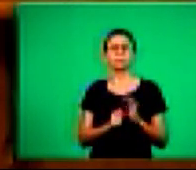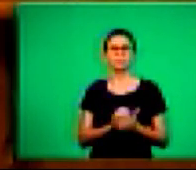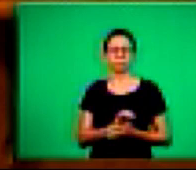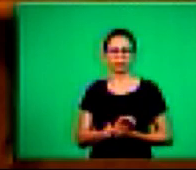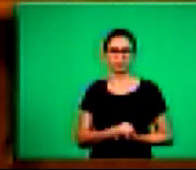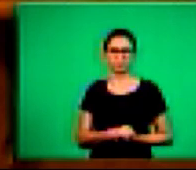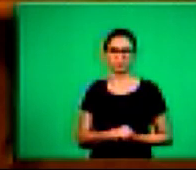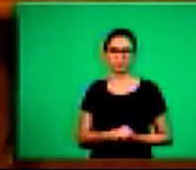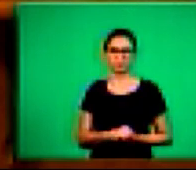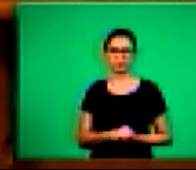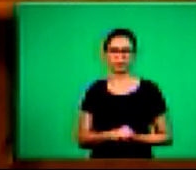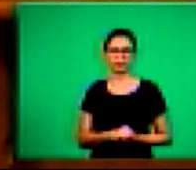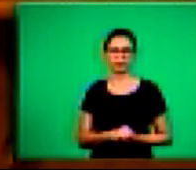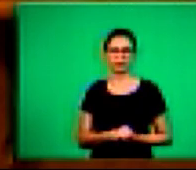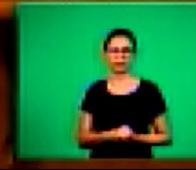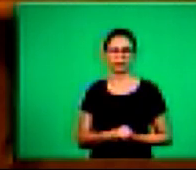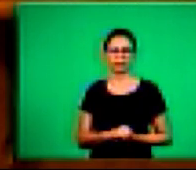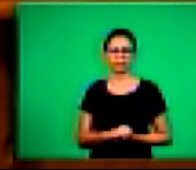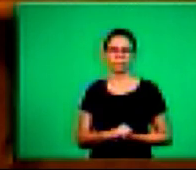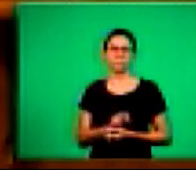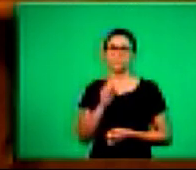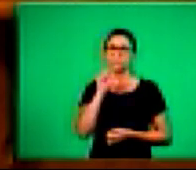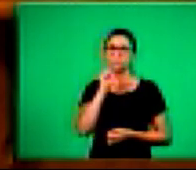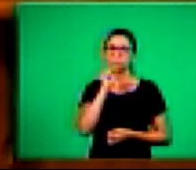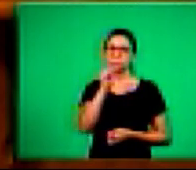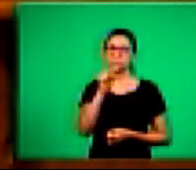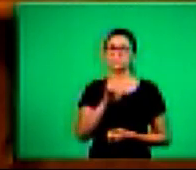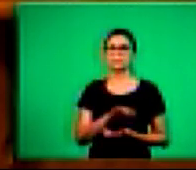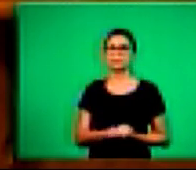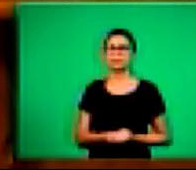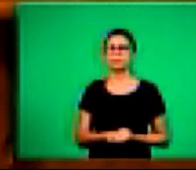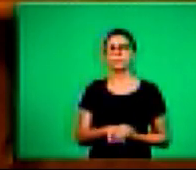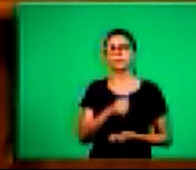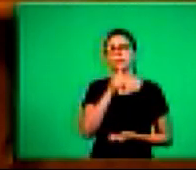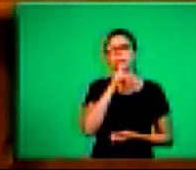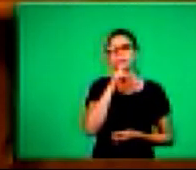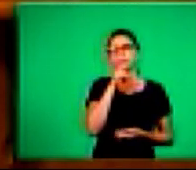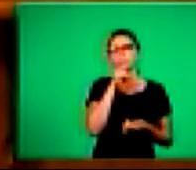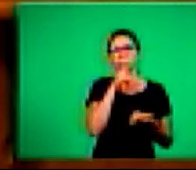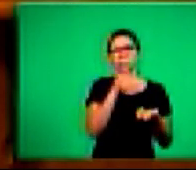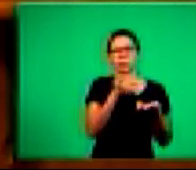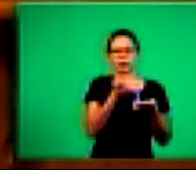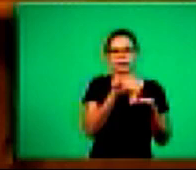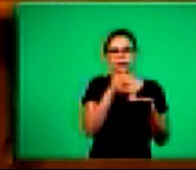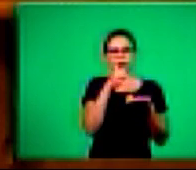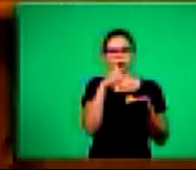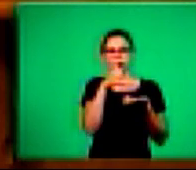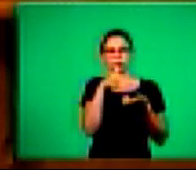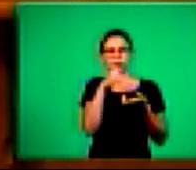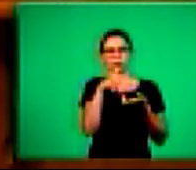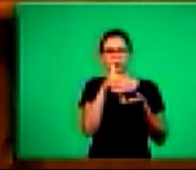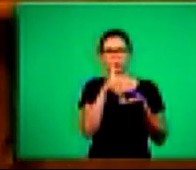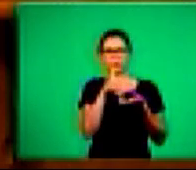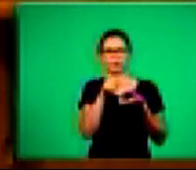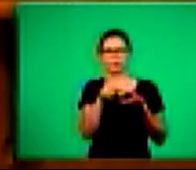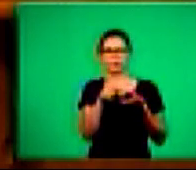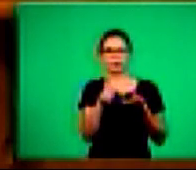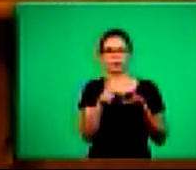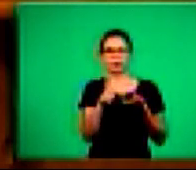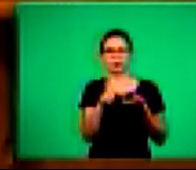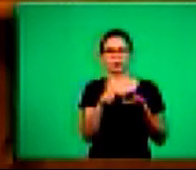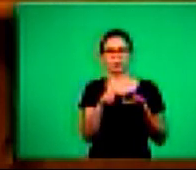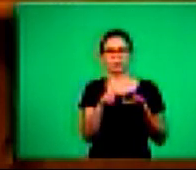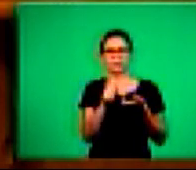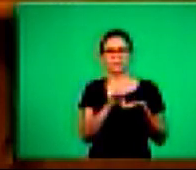la preparación es necesario tener una reserva no es una no no es una reserva de muchas cosas